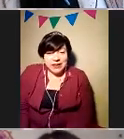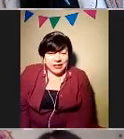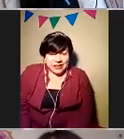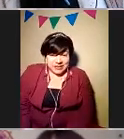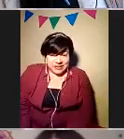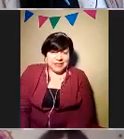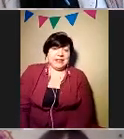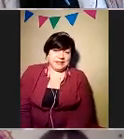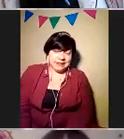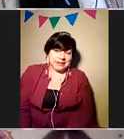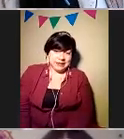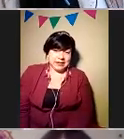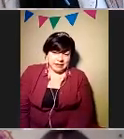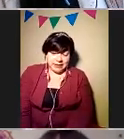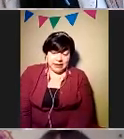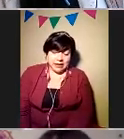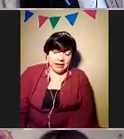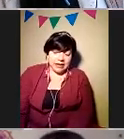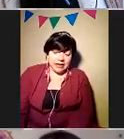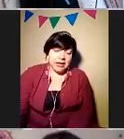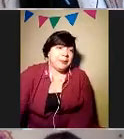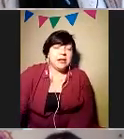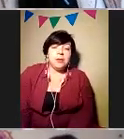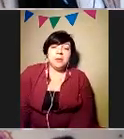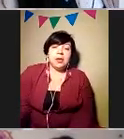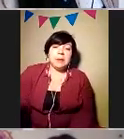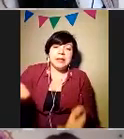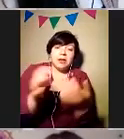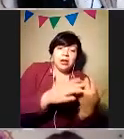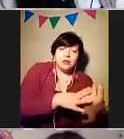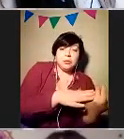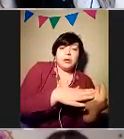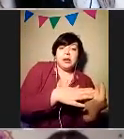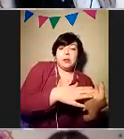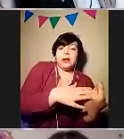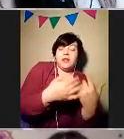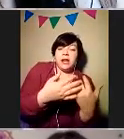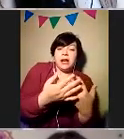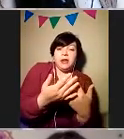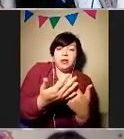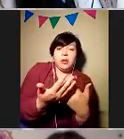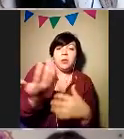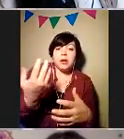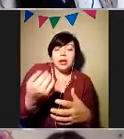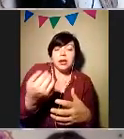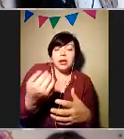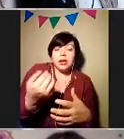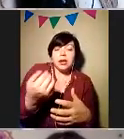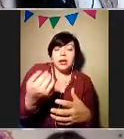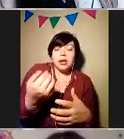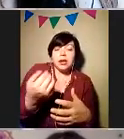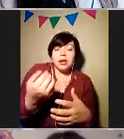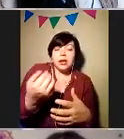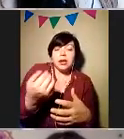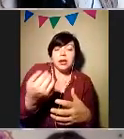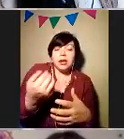lloró, pero no lo mataron. Ya no es tanto daño. Y aquí pasa lo mismo que pasa con el consumo de la ropa. Al final, lo que ocurre